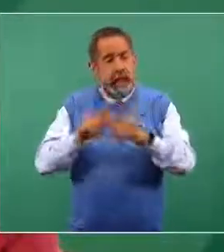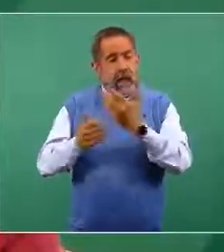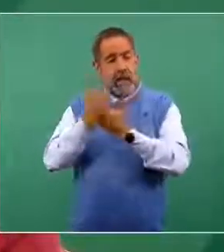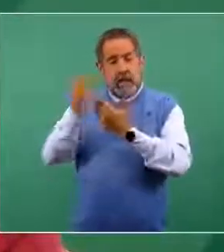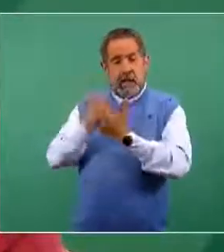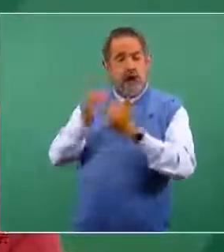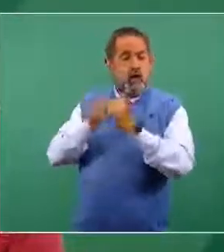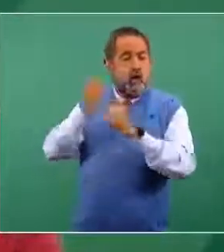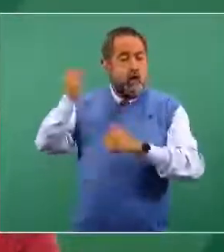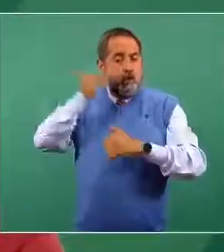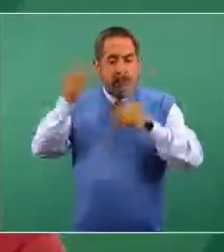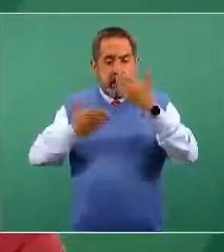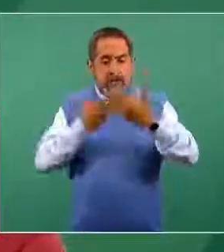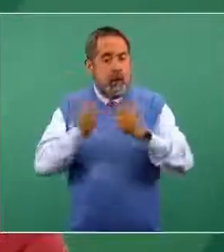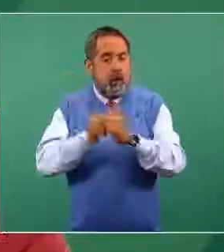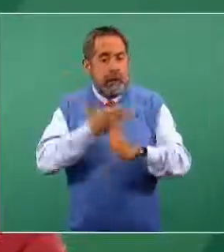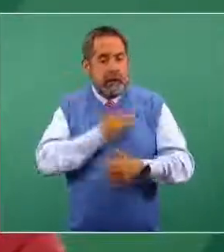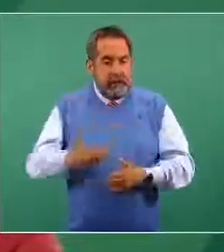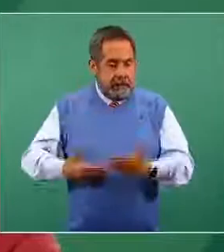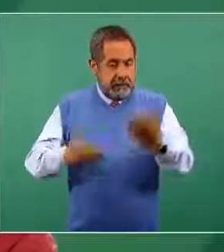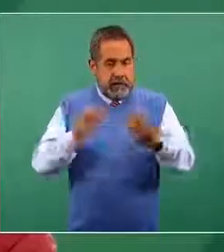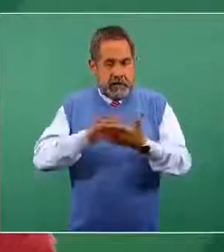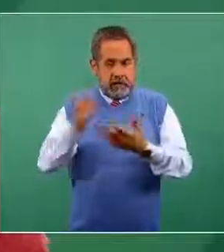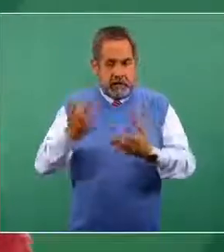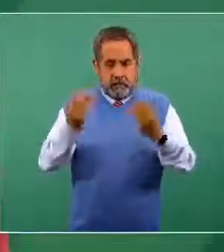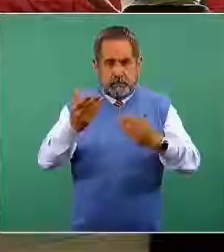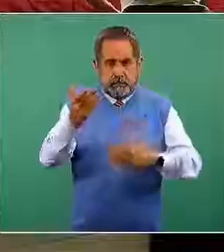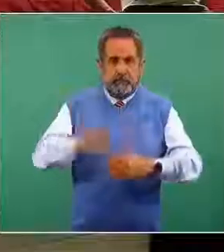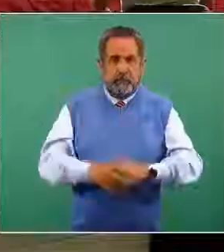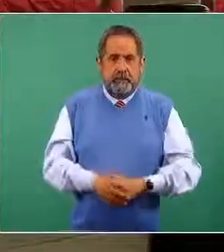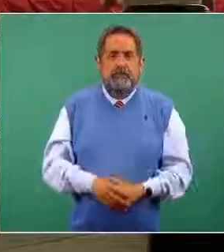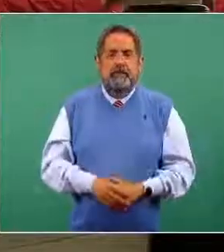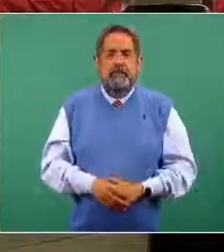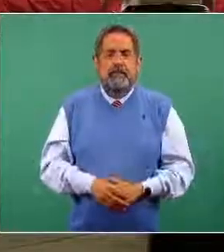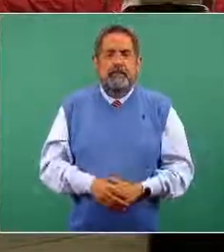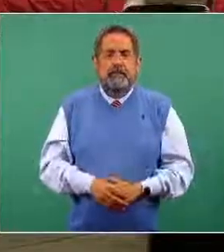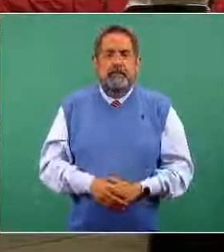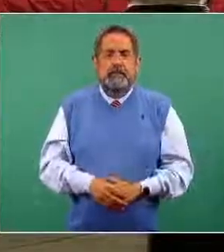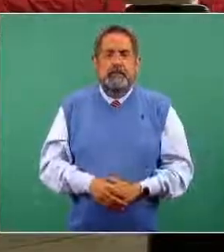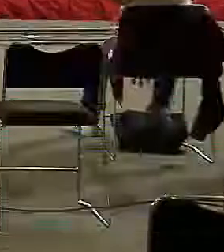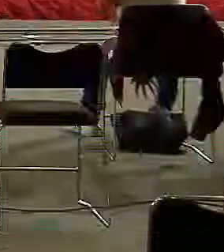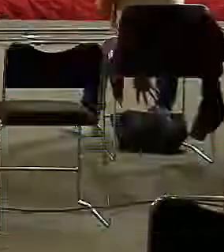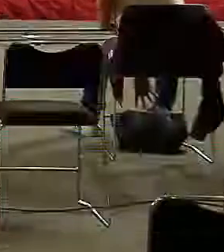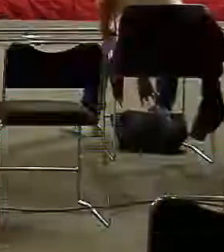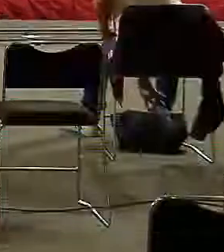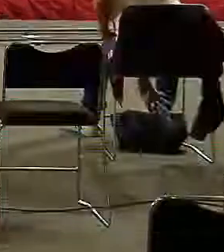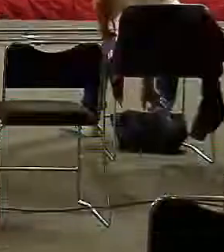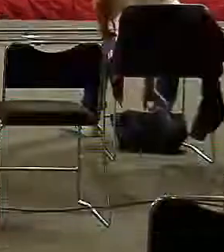mañana en la conferencia con el presidente. Muchas gracias. Gracias.